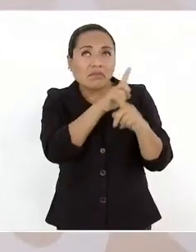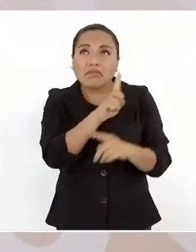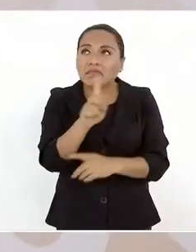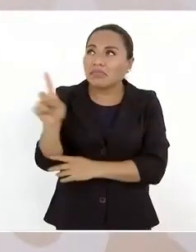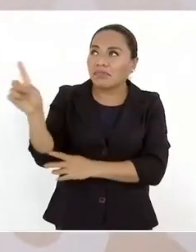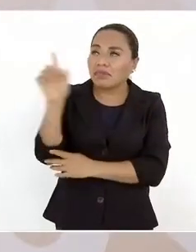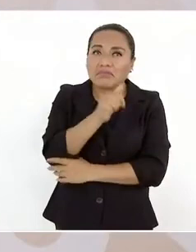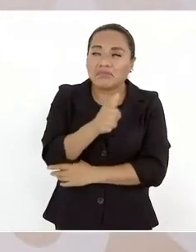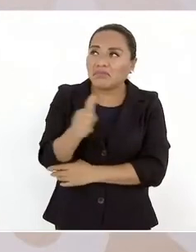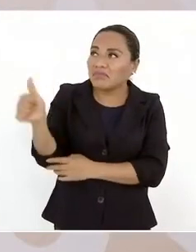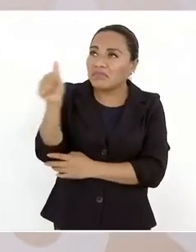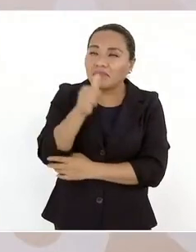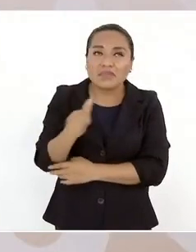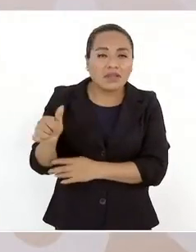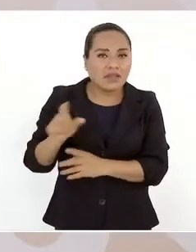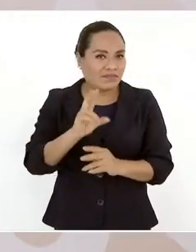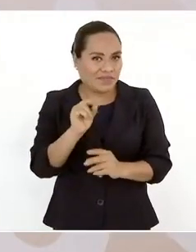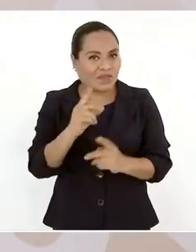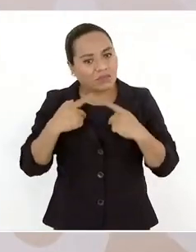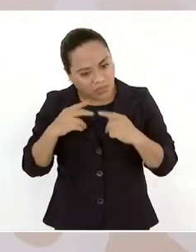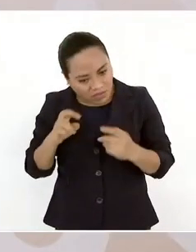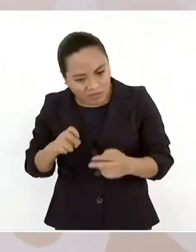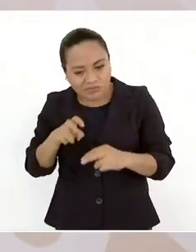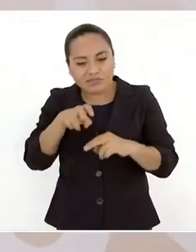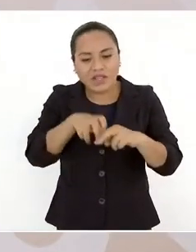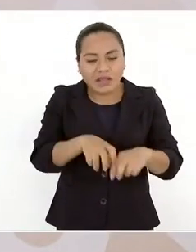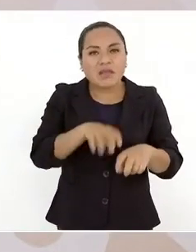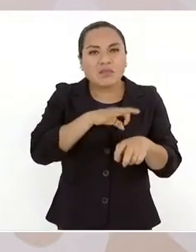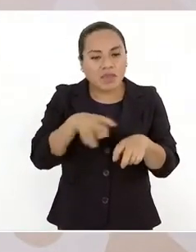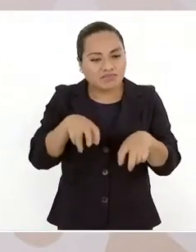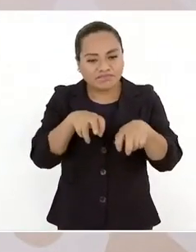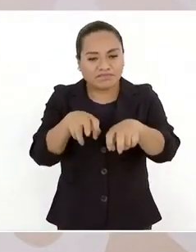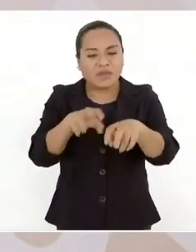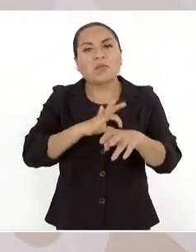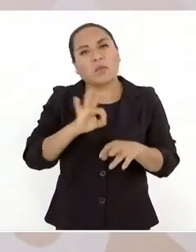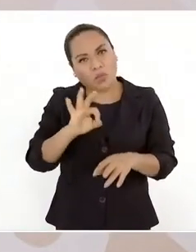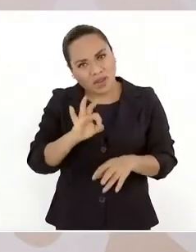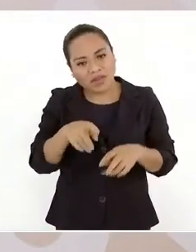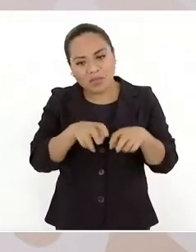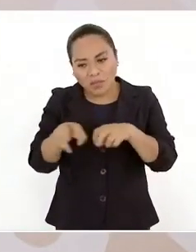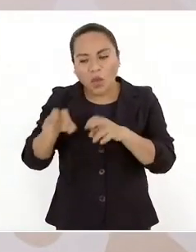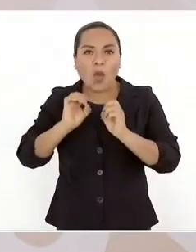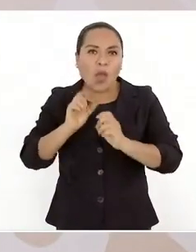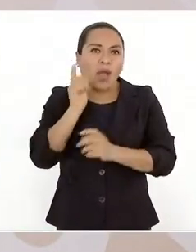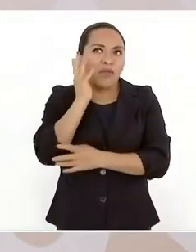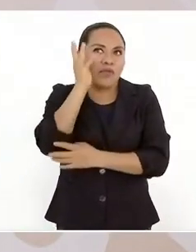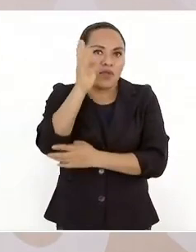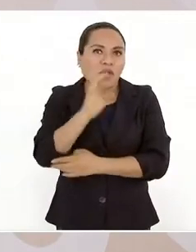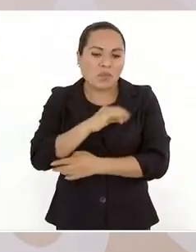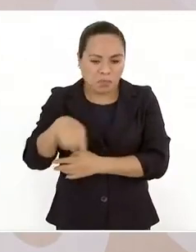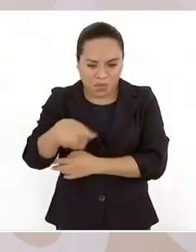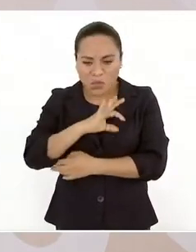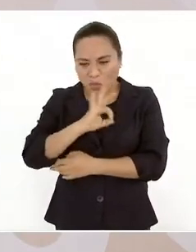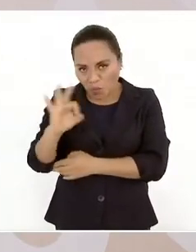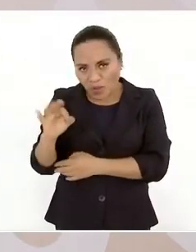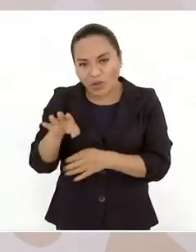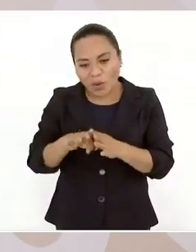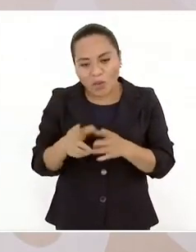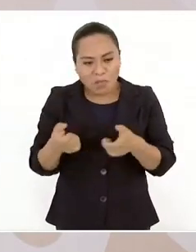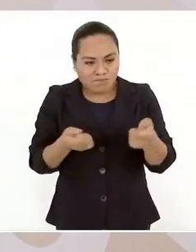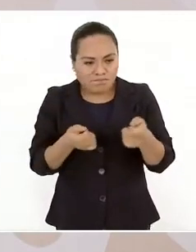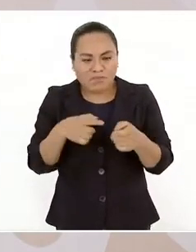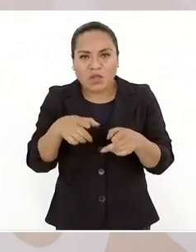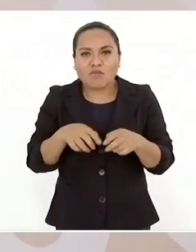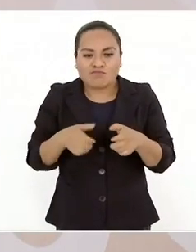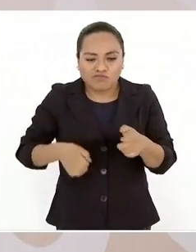al tren y en una de esas hasta lo conduzca, ¿verdad? De eso se trata ahora en los